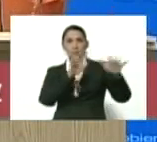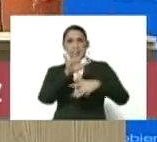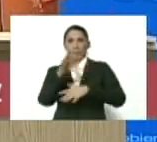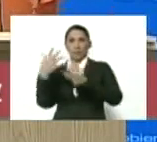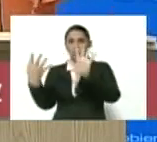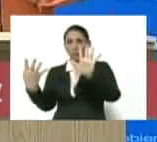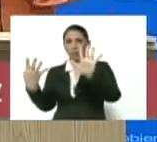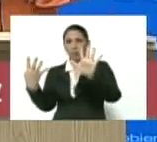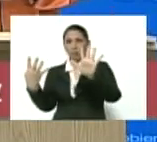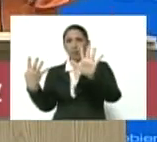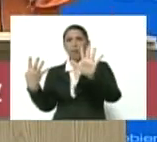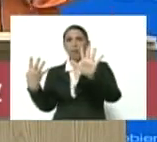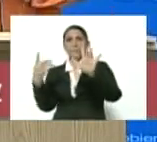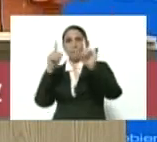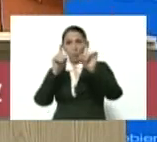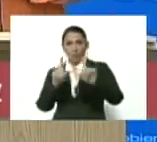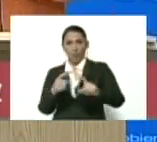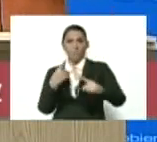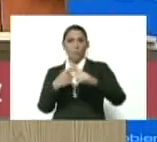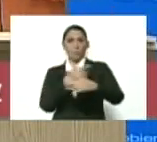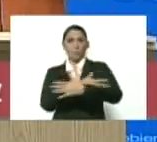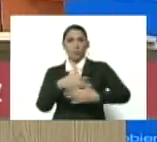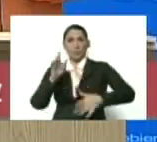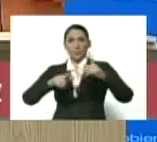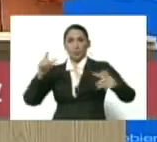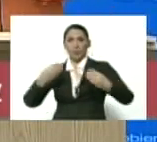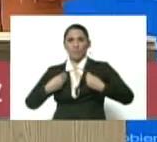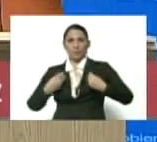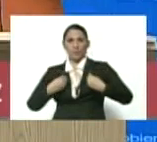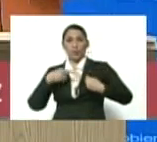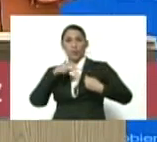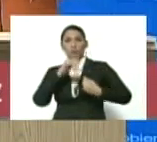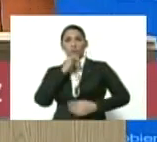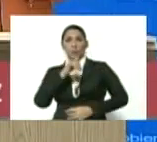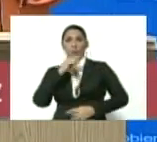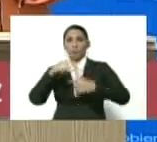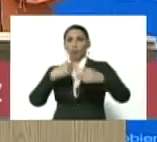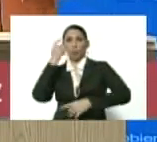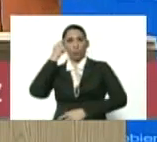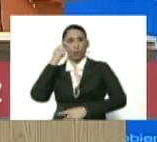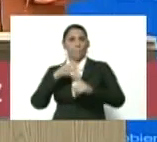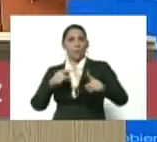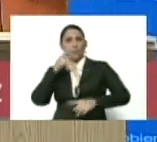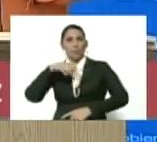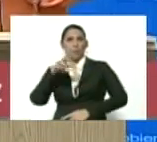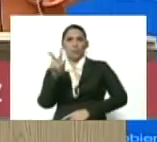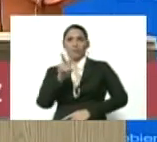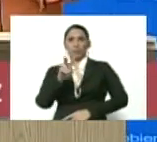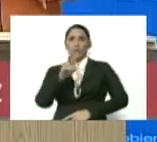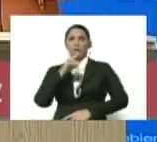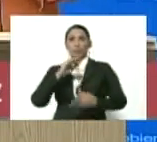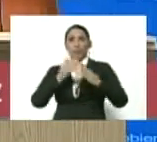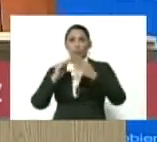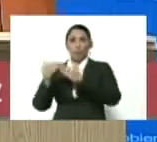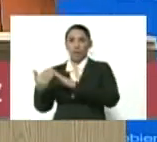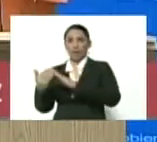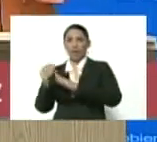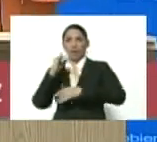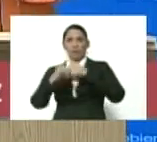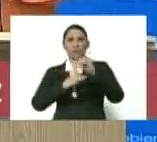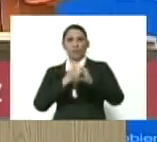16.759 pruebas por millón de habitantes. Esto lo informamos todos los días para que el pueblo venezolano y la comunidad internacional